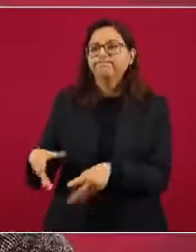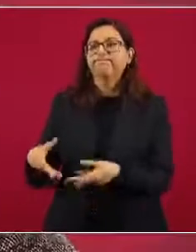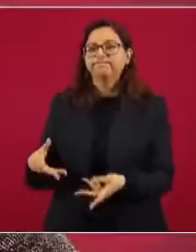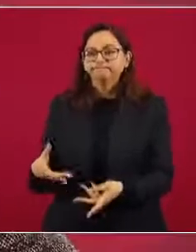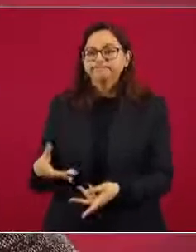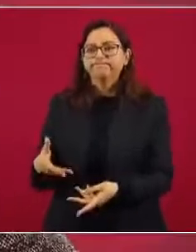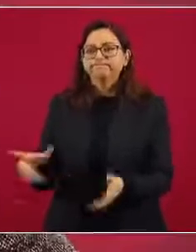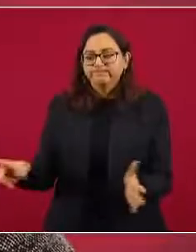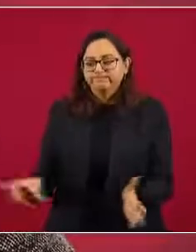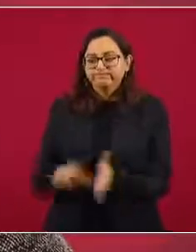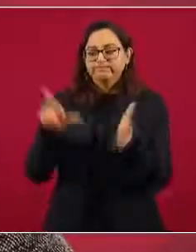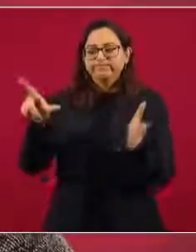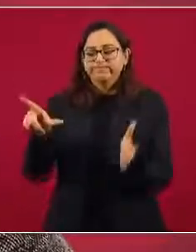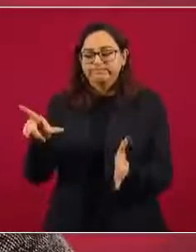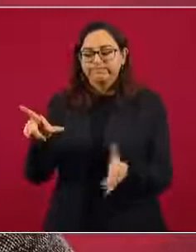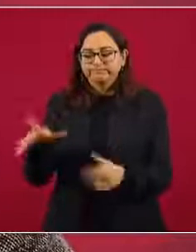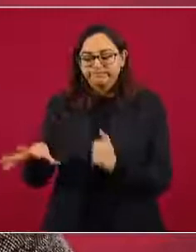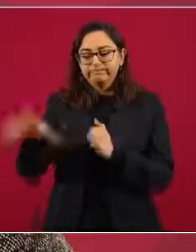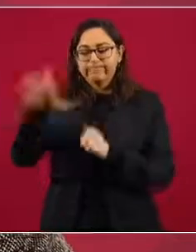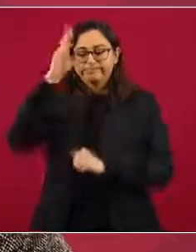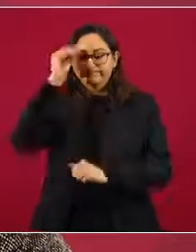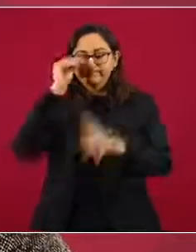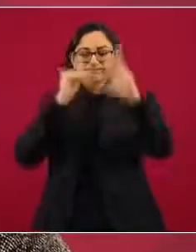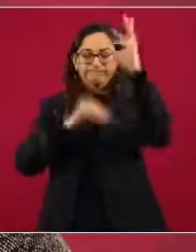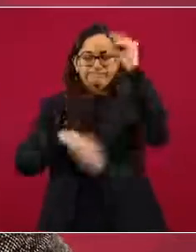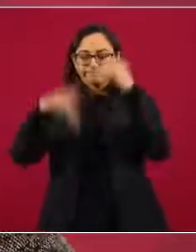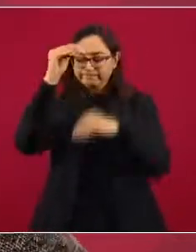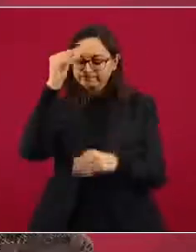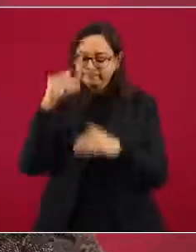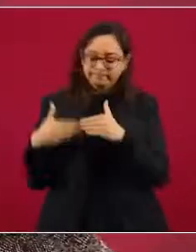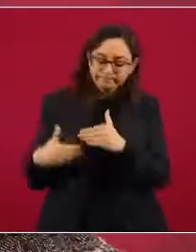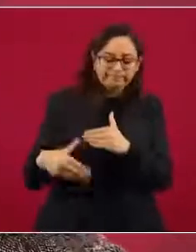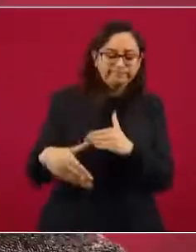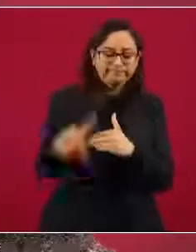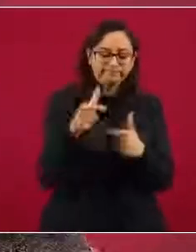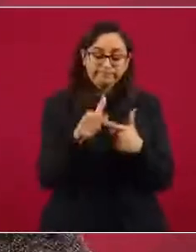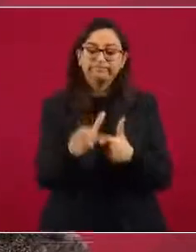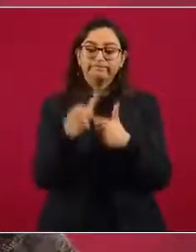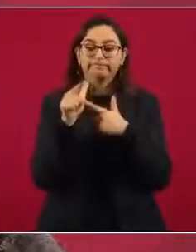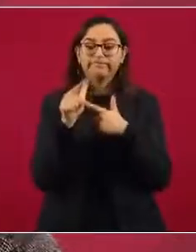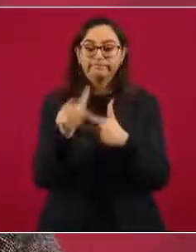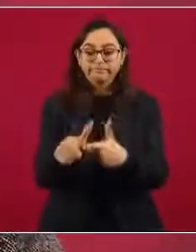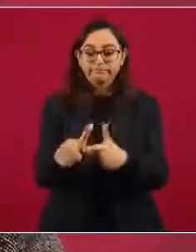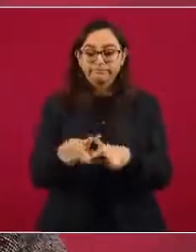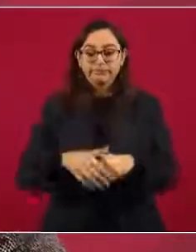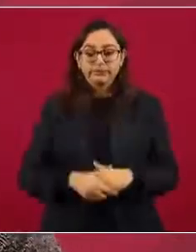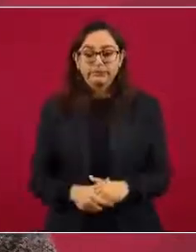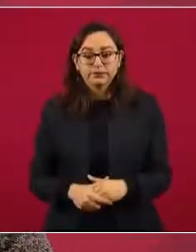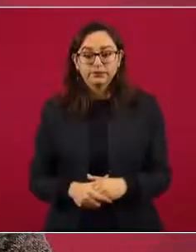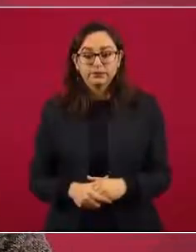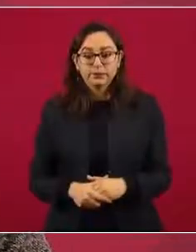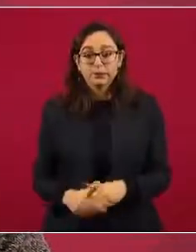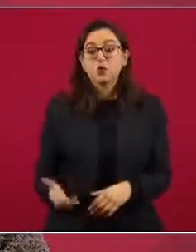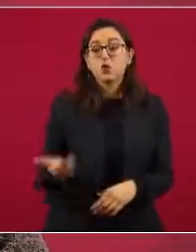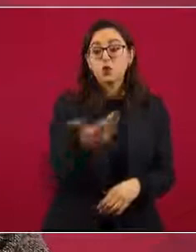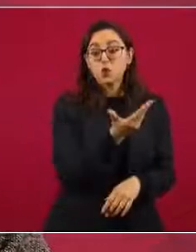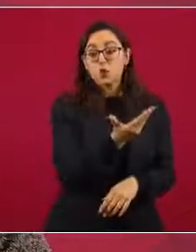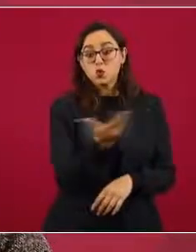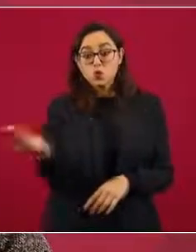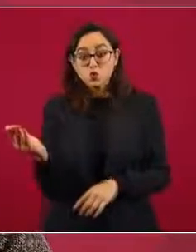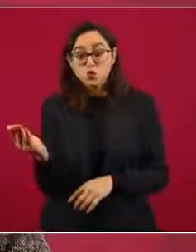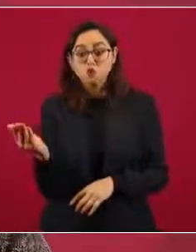aprendimos cuando la tormenta pase. Nuevamente, ustedes son actores muy